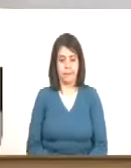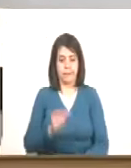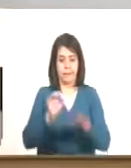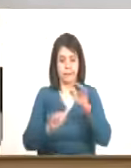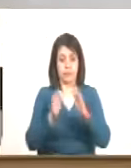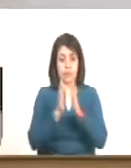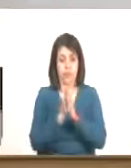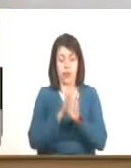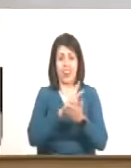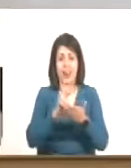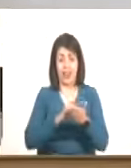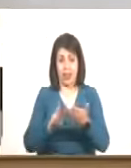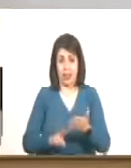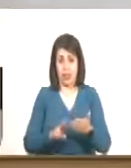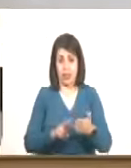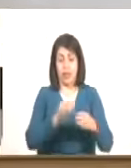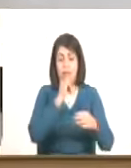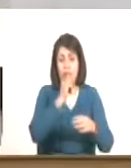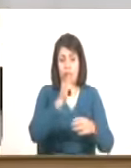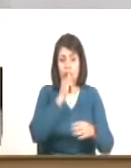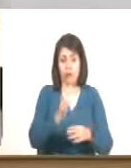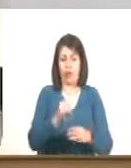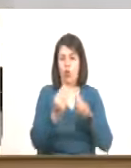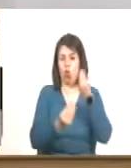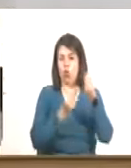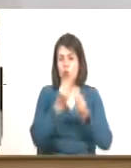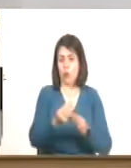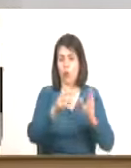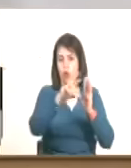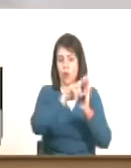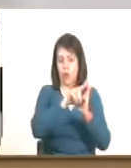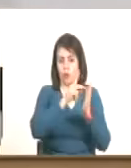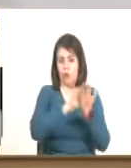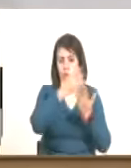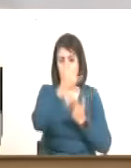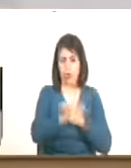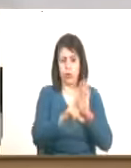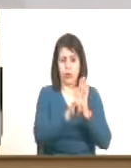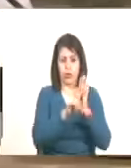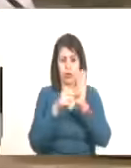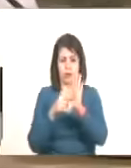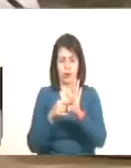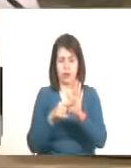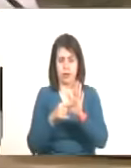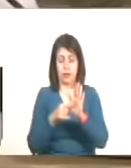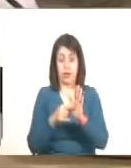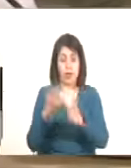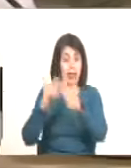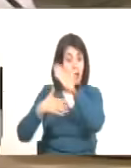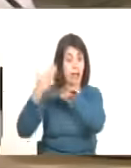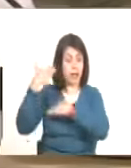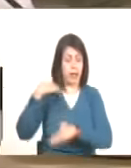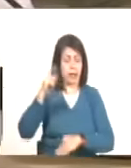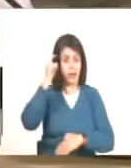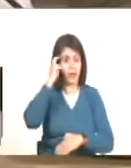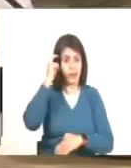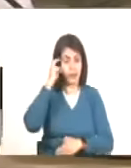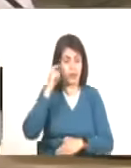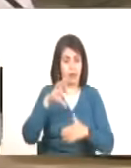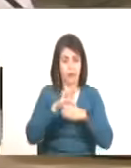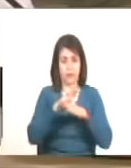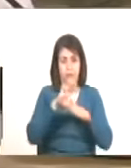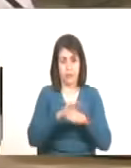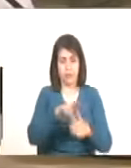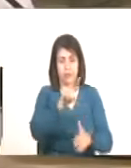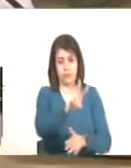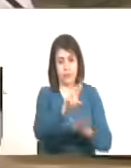Secretaria, por favor, sírvase leer e informar el estatus del referido proyecto de ley. En la sesión ordinaria del día